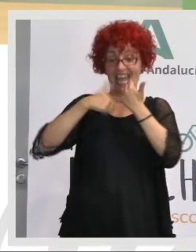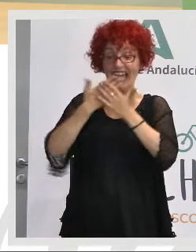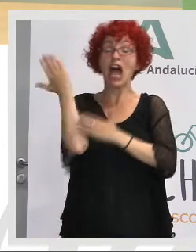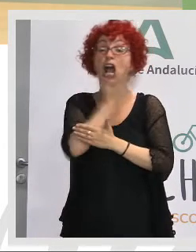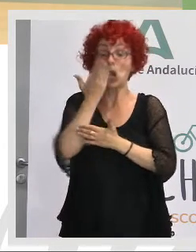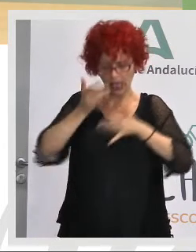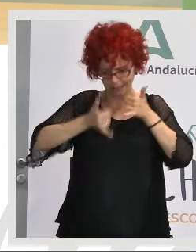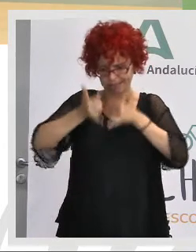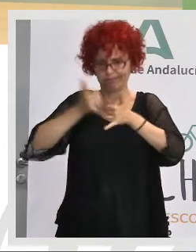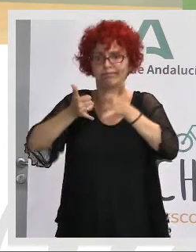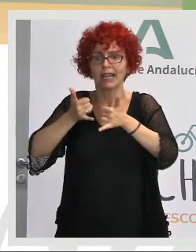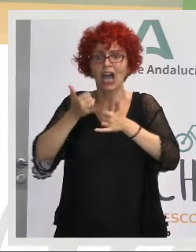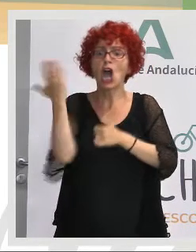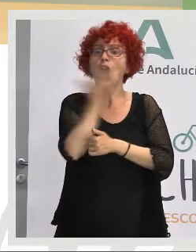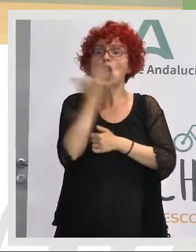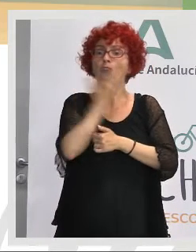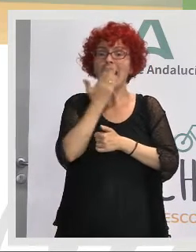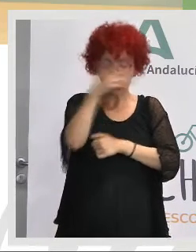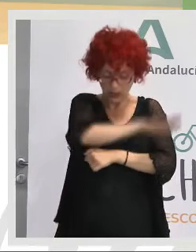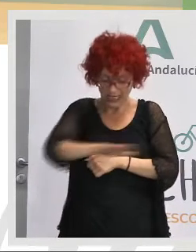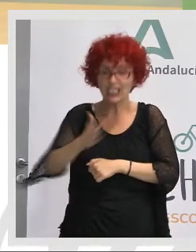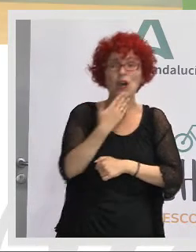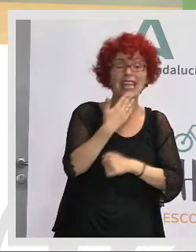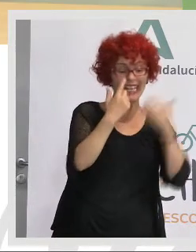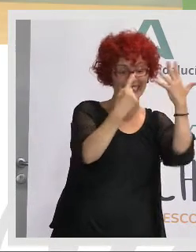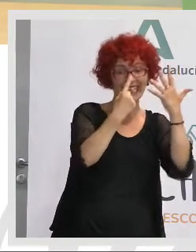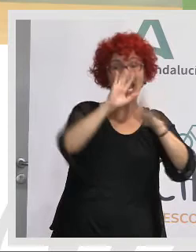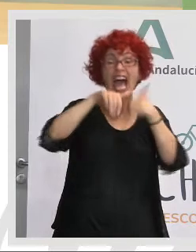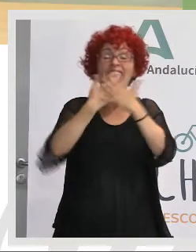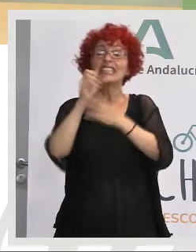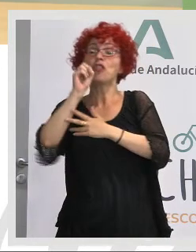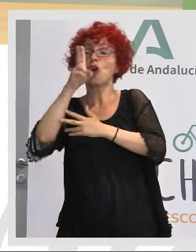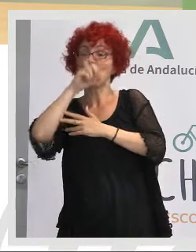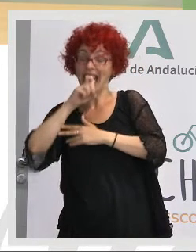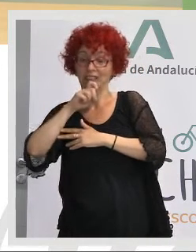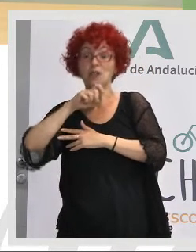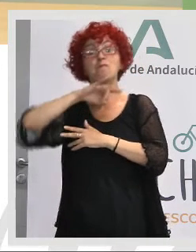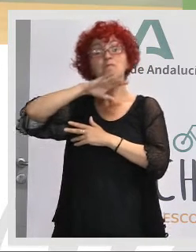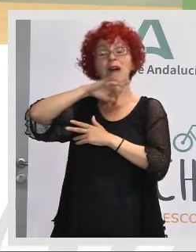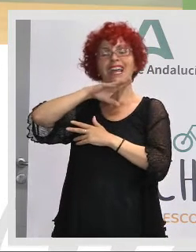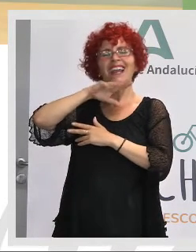6 a 12 años, el Colegio Giner de los Ríos de Mairena del Aljarafe, también